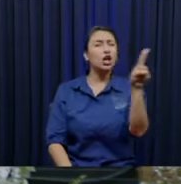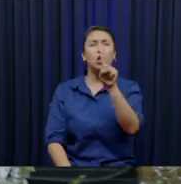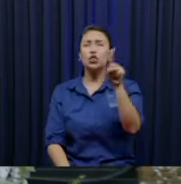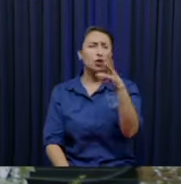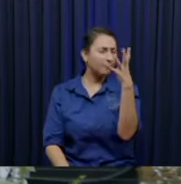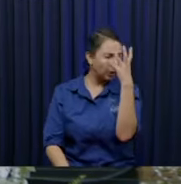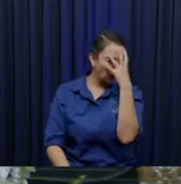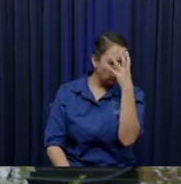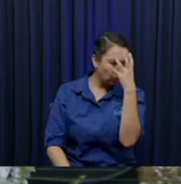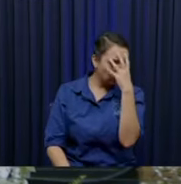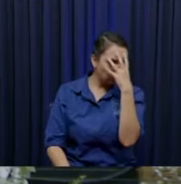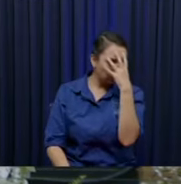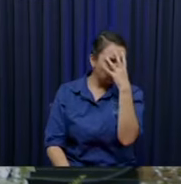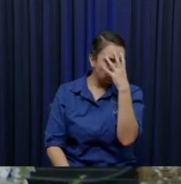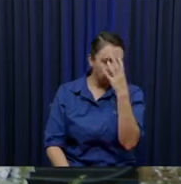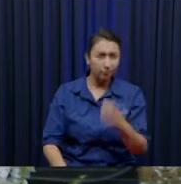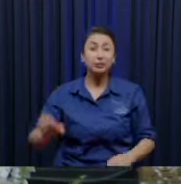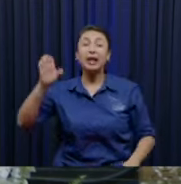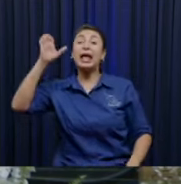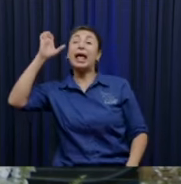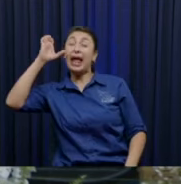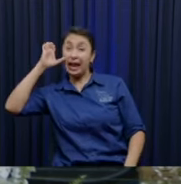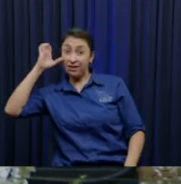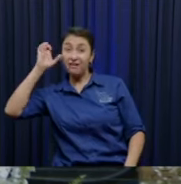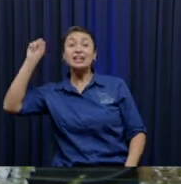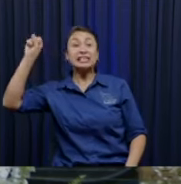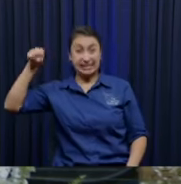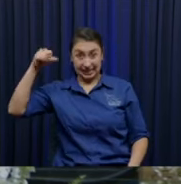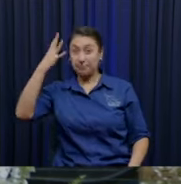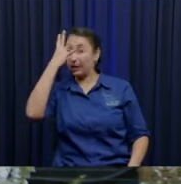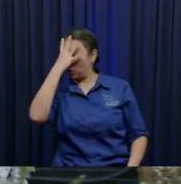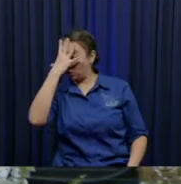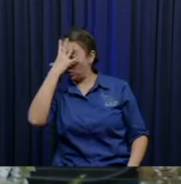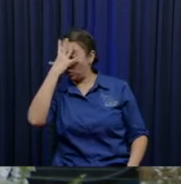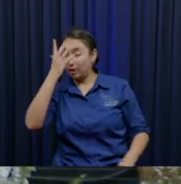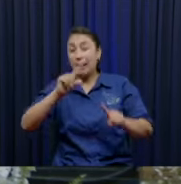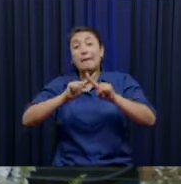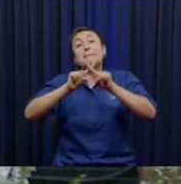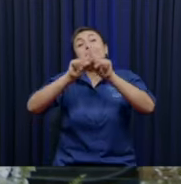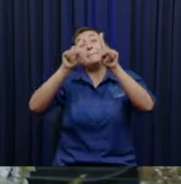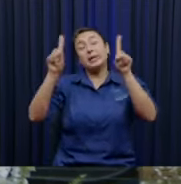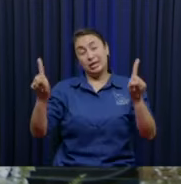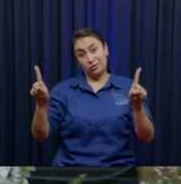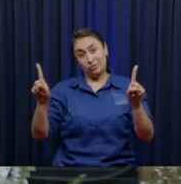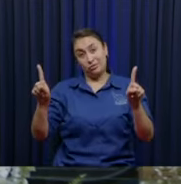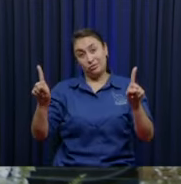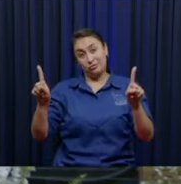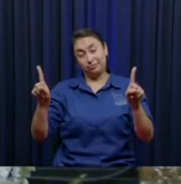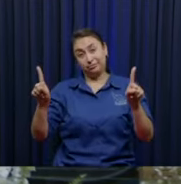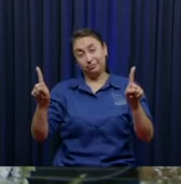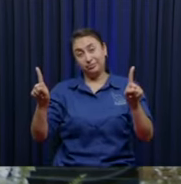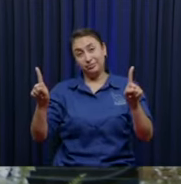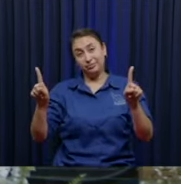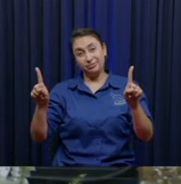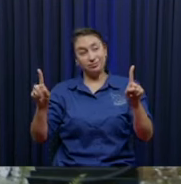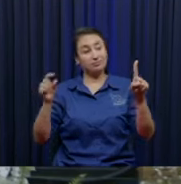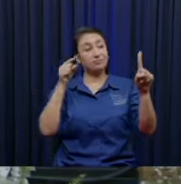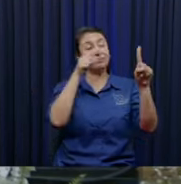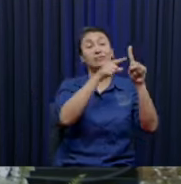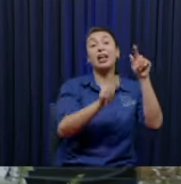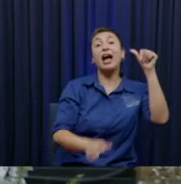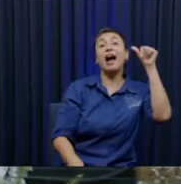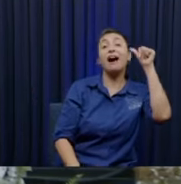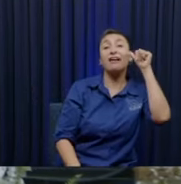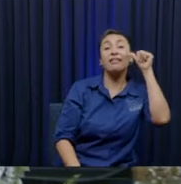que pecó, fue la iglesia. Pero el que pagó fue Cristo. A denle